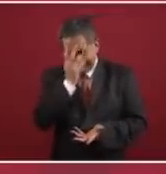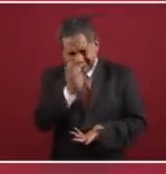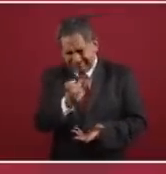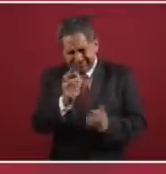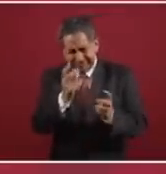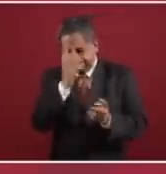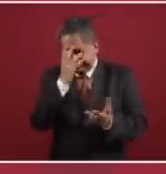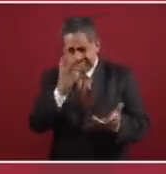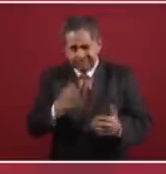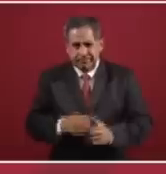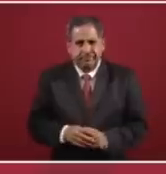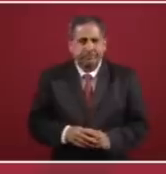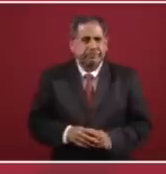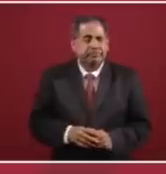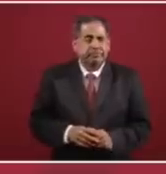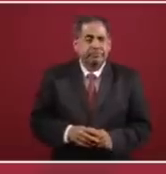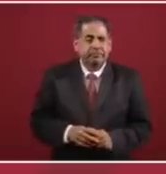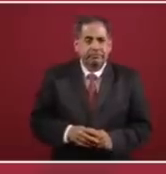que